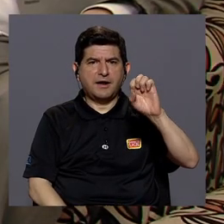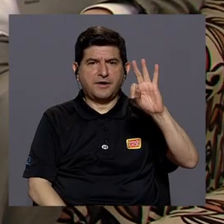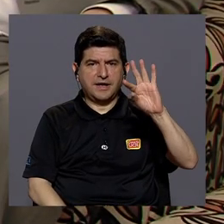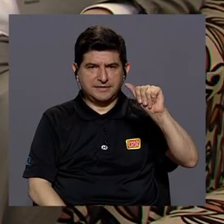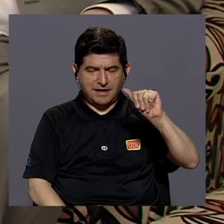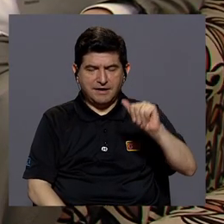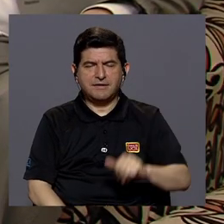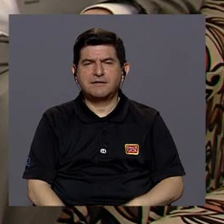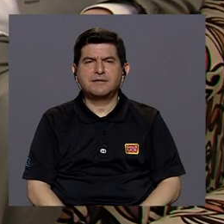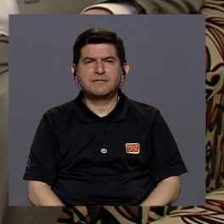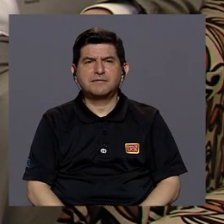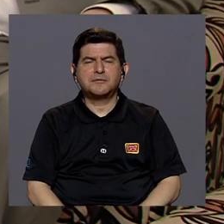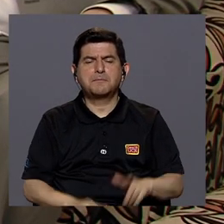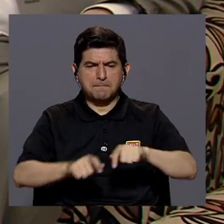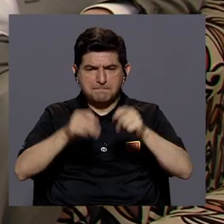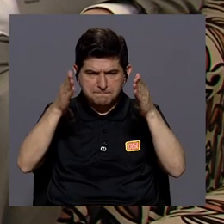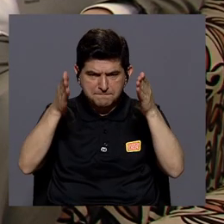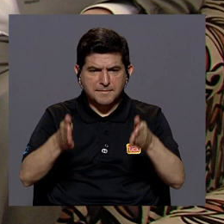el periodista,